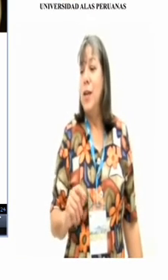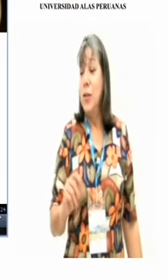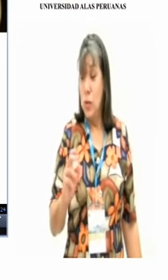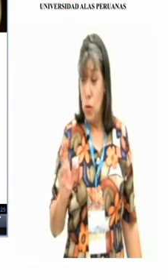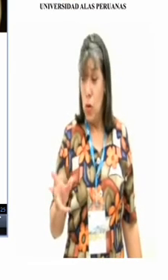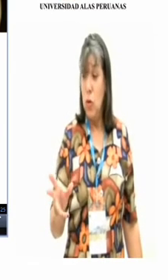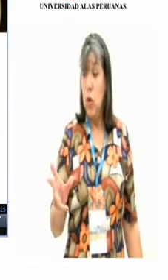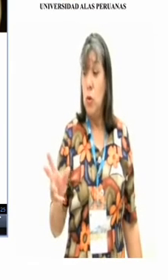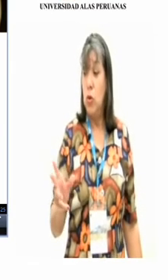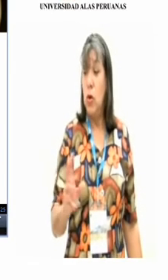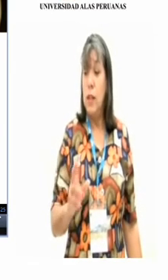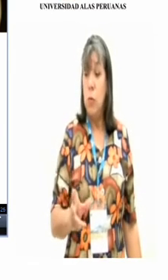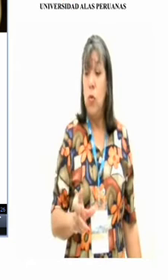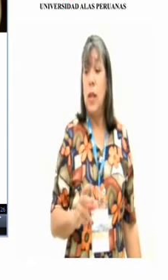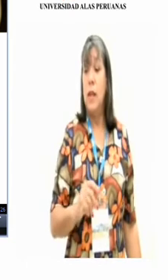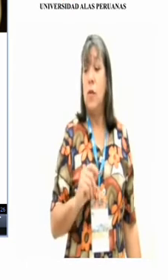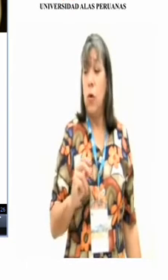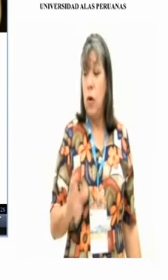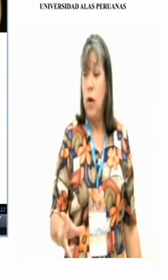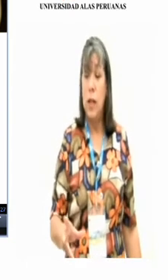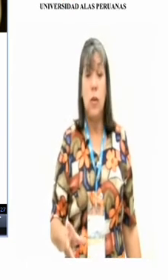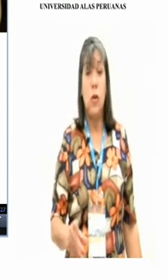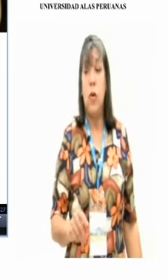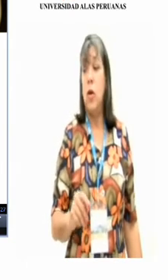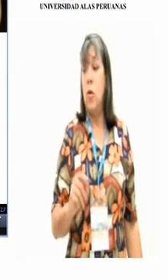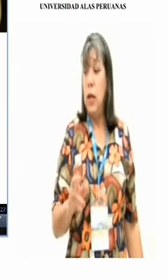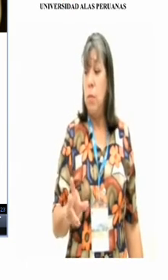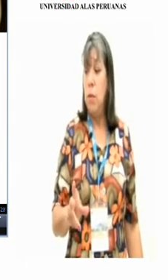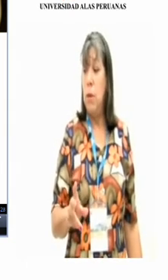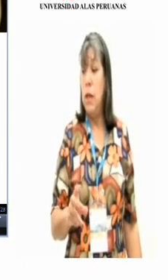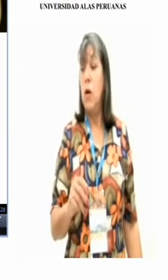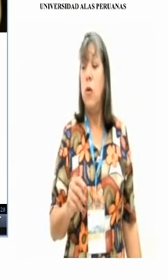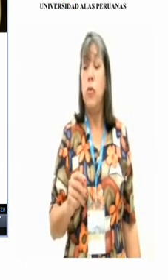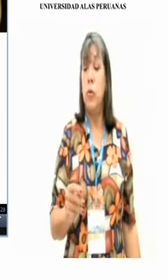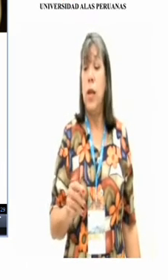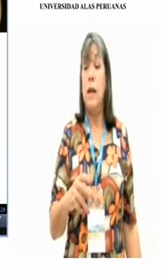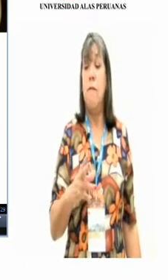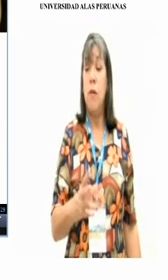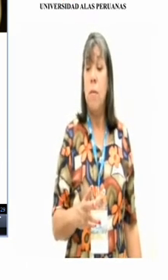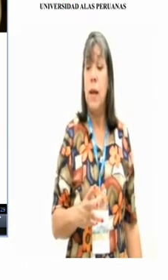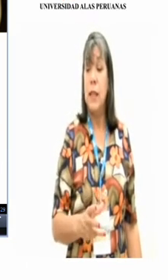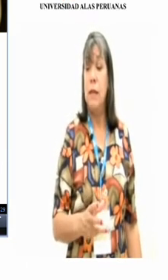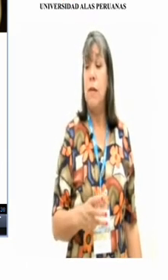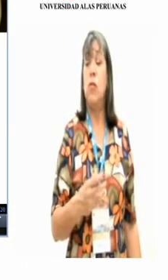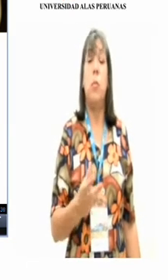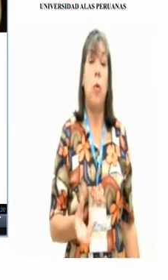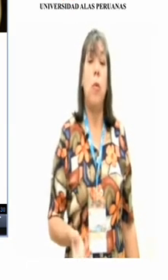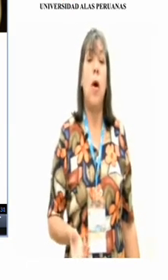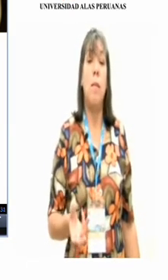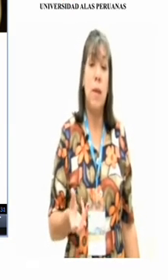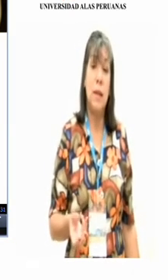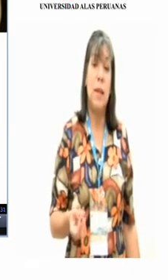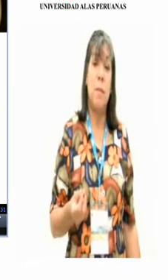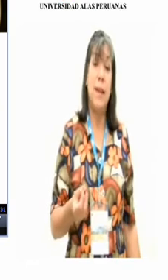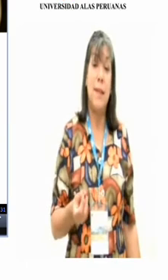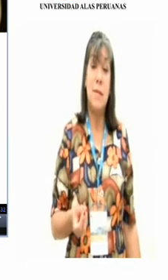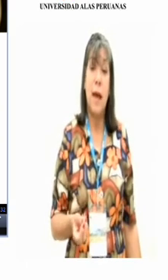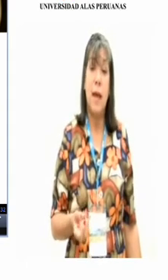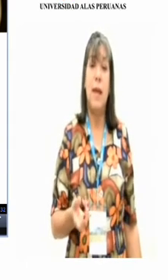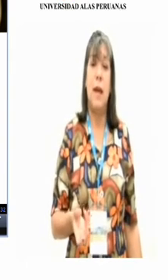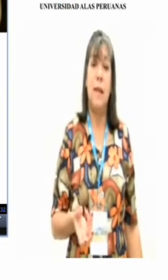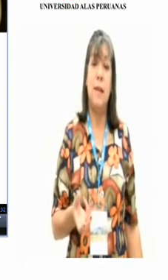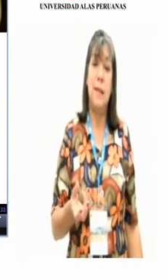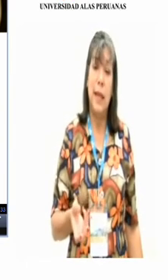WWW, con los motores de búsqueda, correo electrónico, hipermedia, construir en forma activa su propio ambiente